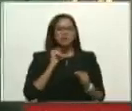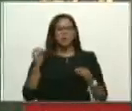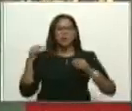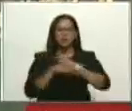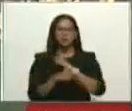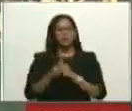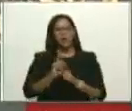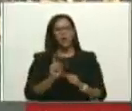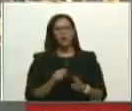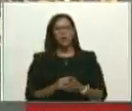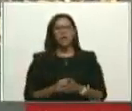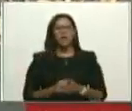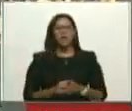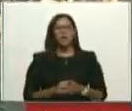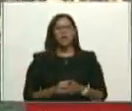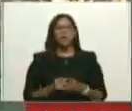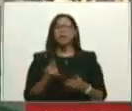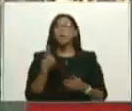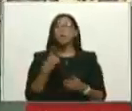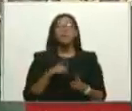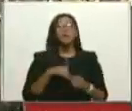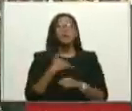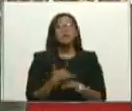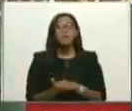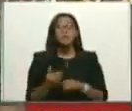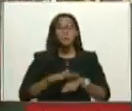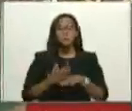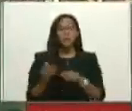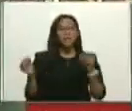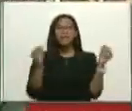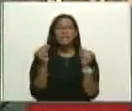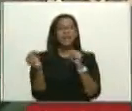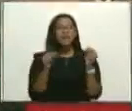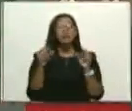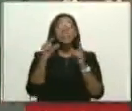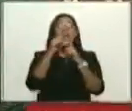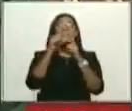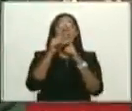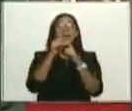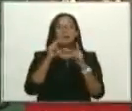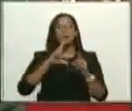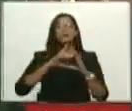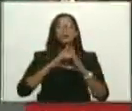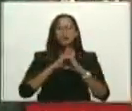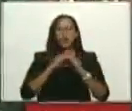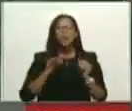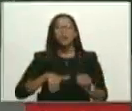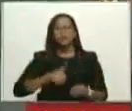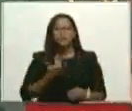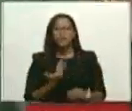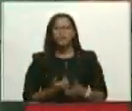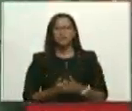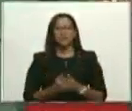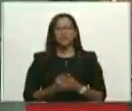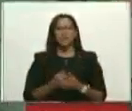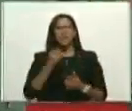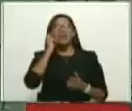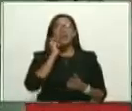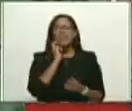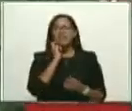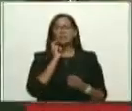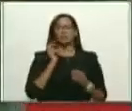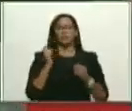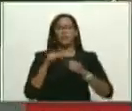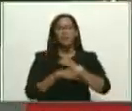No, no, es por un método. Porque por la vía del diálogo, de la palabra, todo es posible. Inclusive con los fascistas y